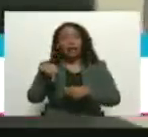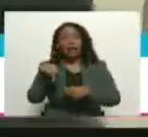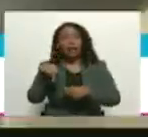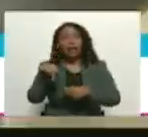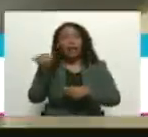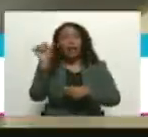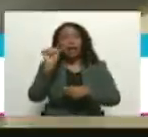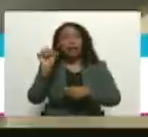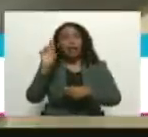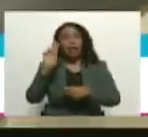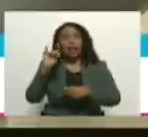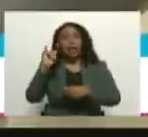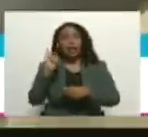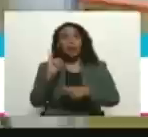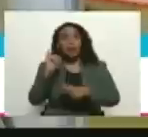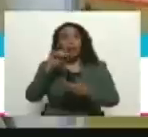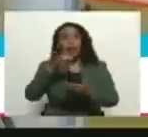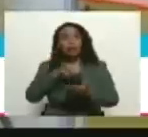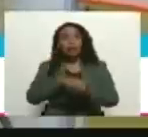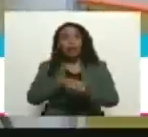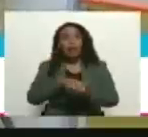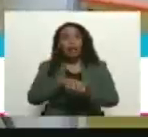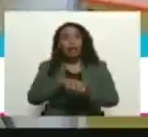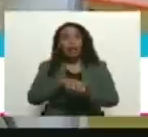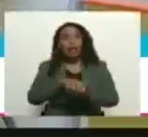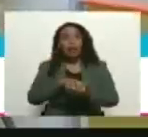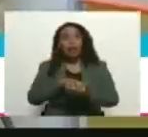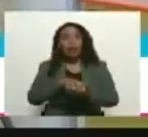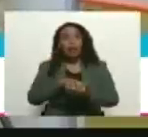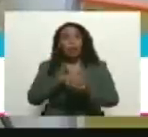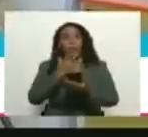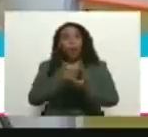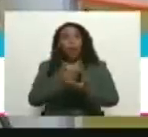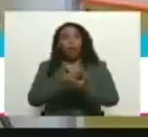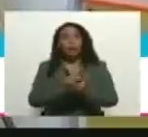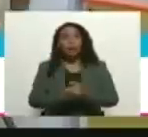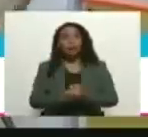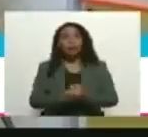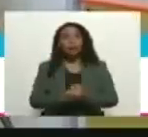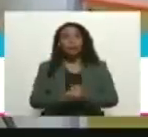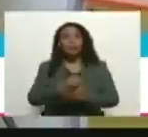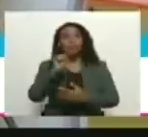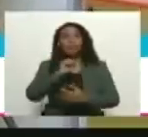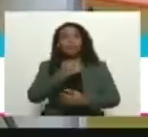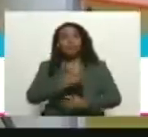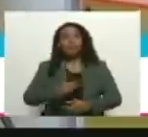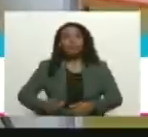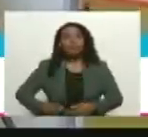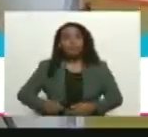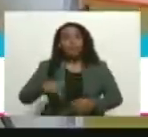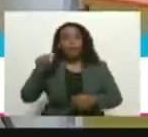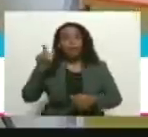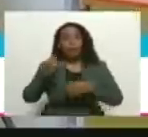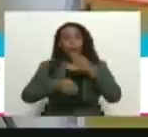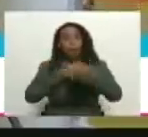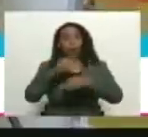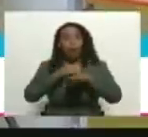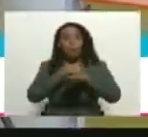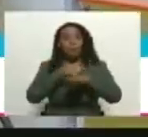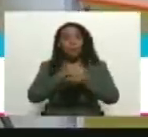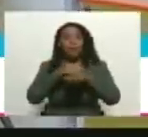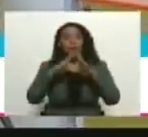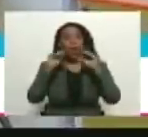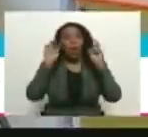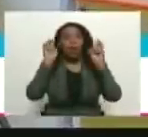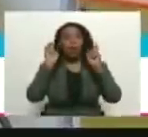SRI del pueblo de Monagas. Bueno, sí, presidente, con la explicación que le daba la ministra de todas las áreas que